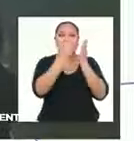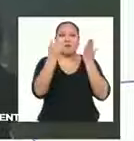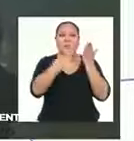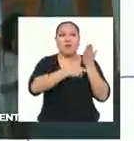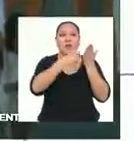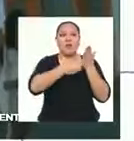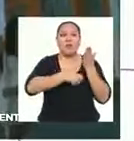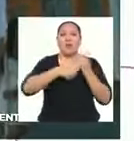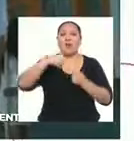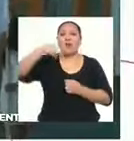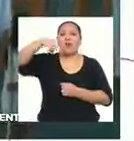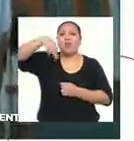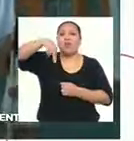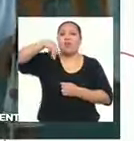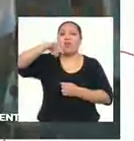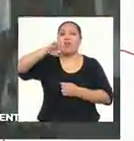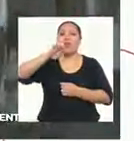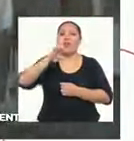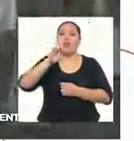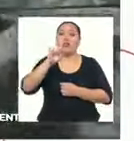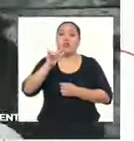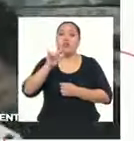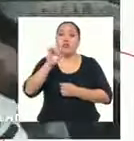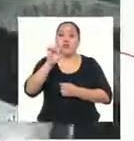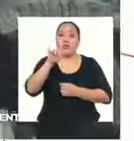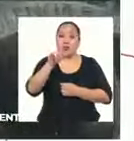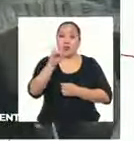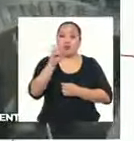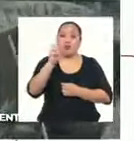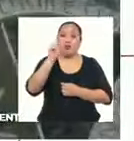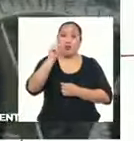por ser una cantante del género trap, pero en quechua.